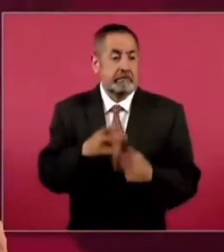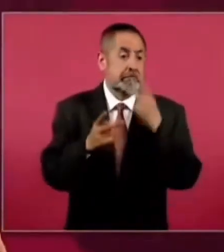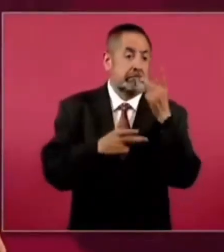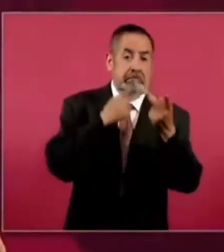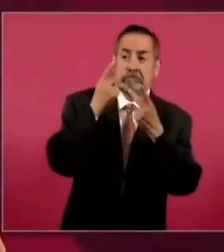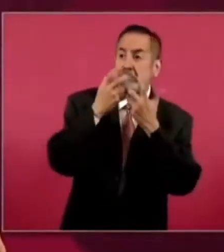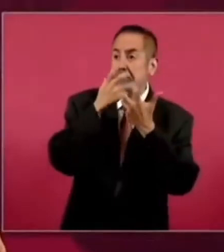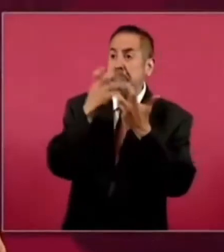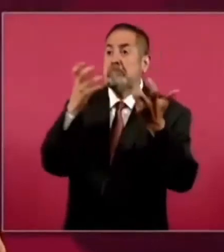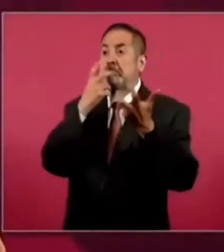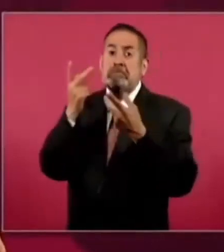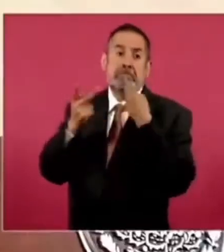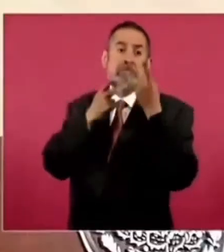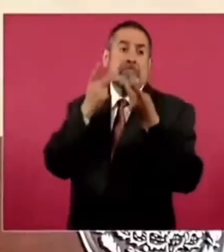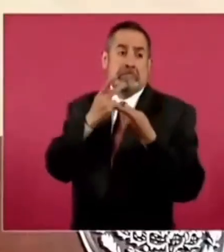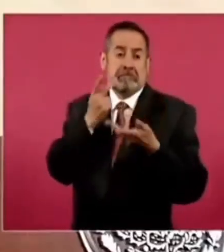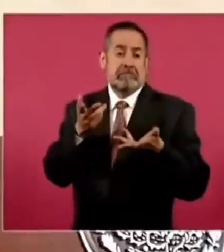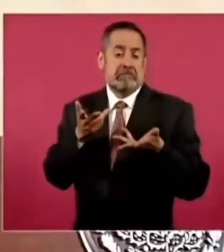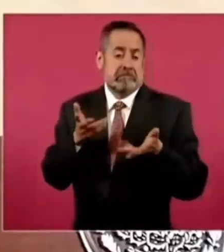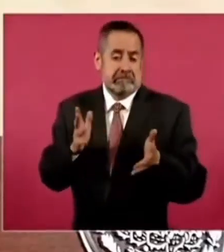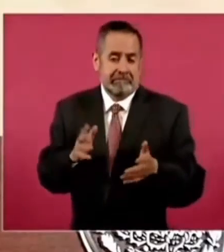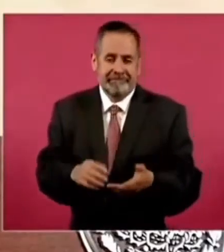gritar.